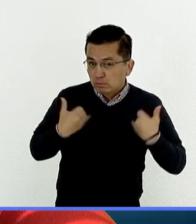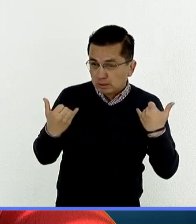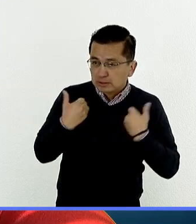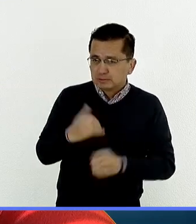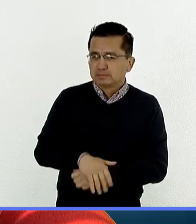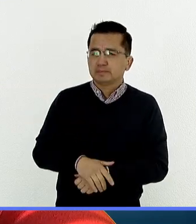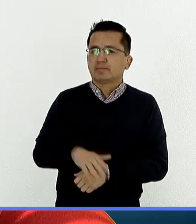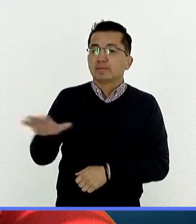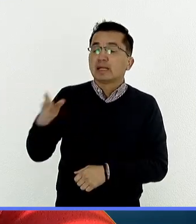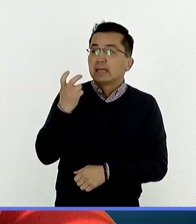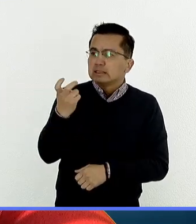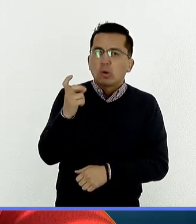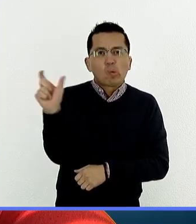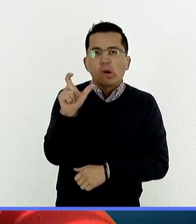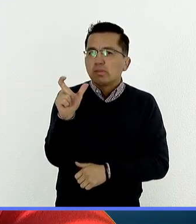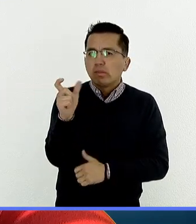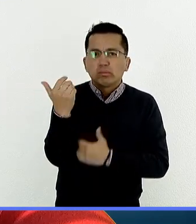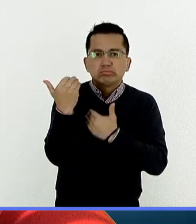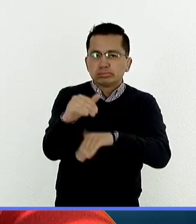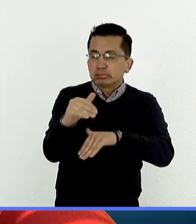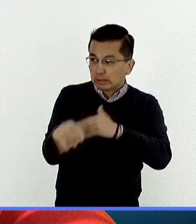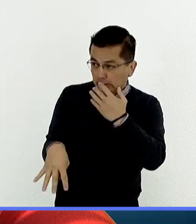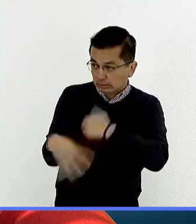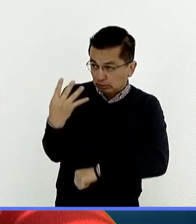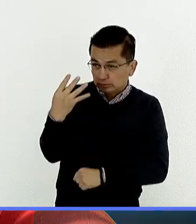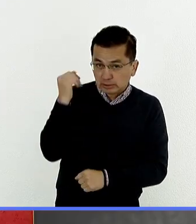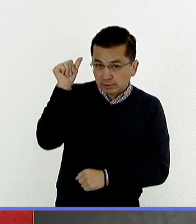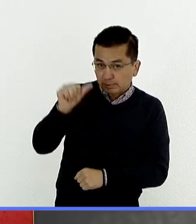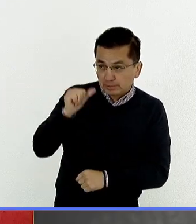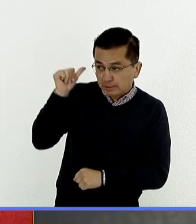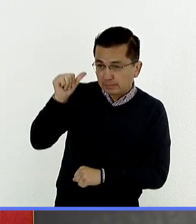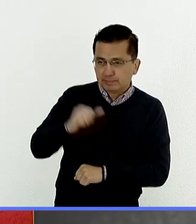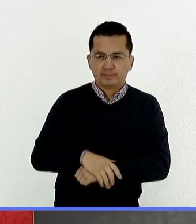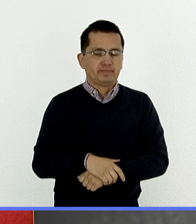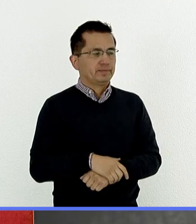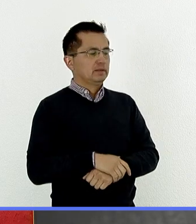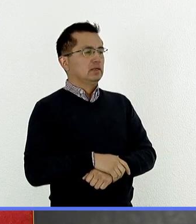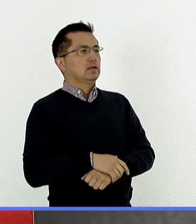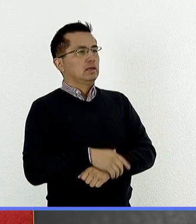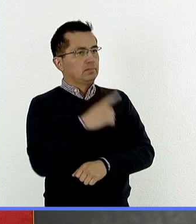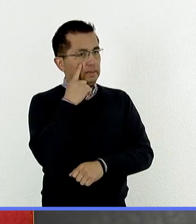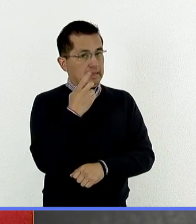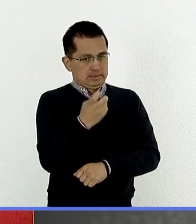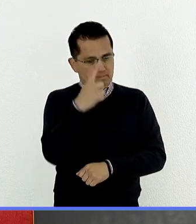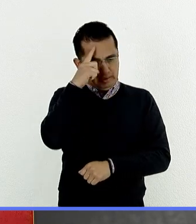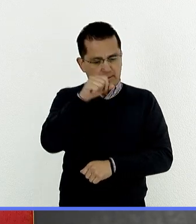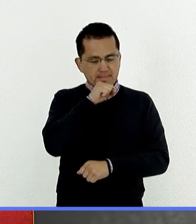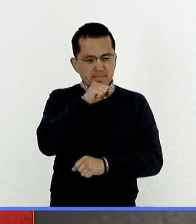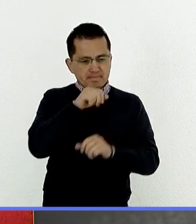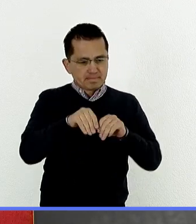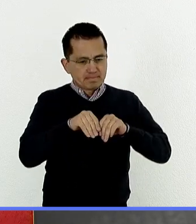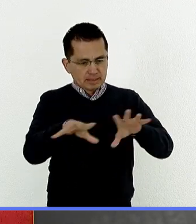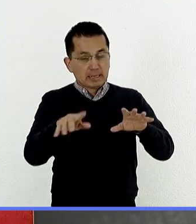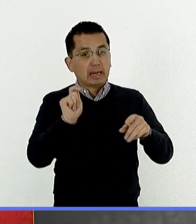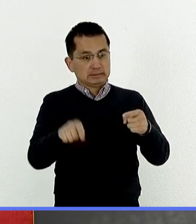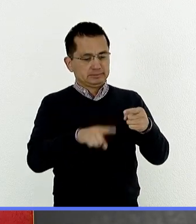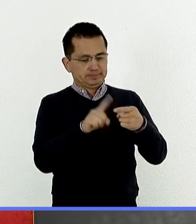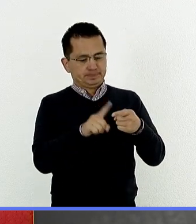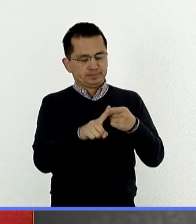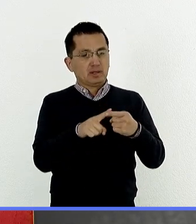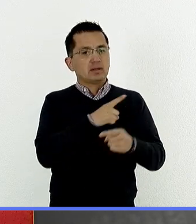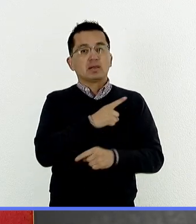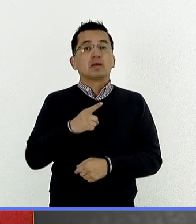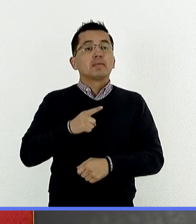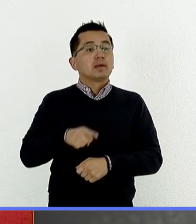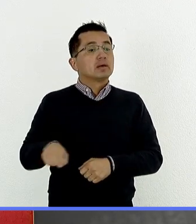que cierra el 14 de abril doctor en los puntos fundamentales de la convocatoria Entonces es presentar